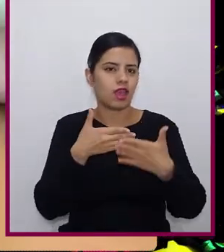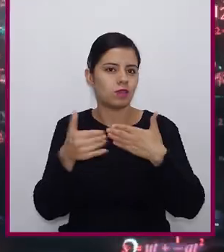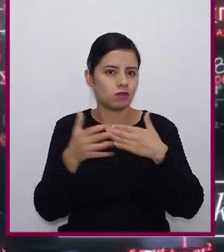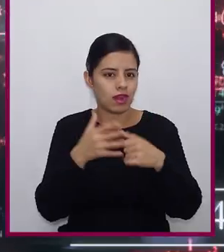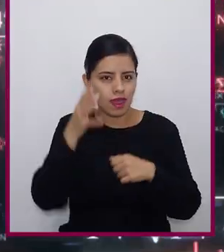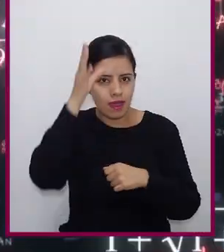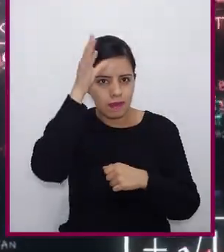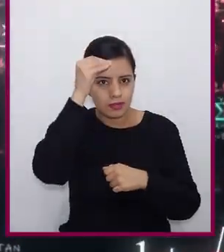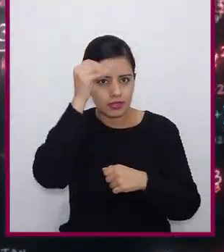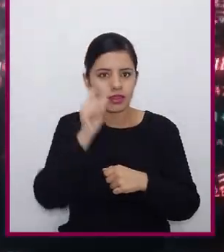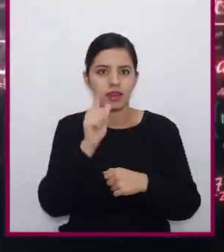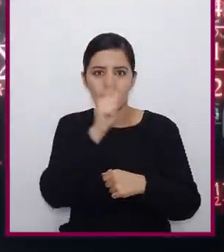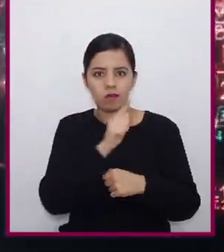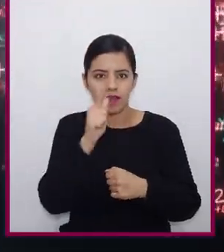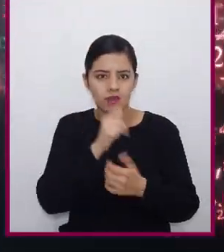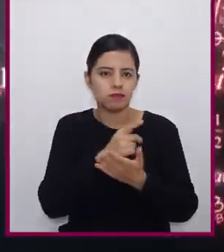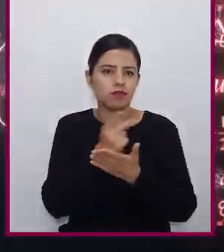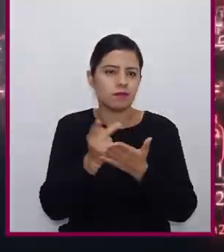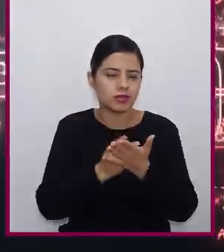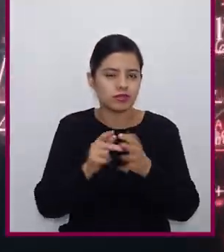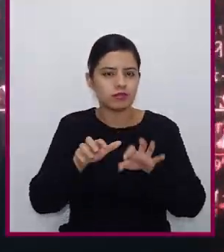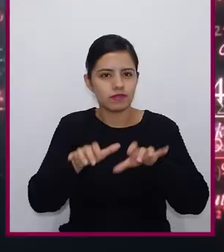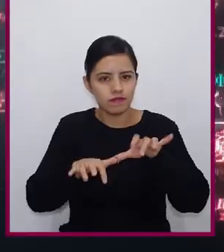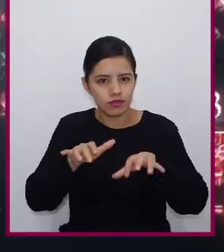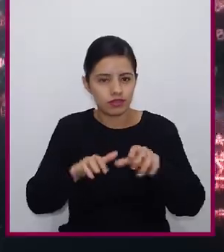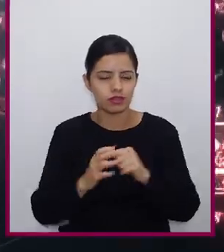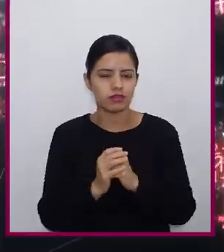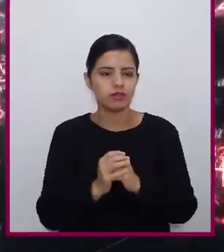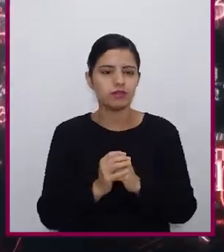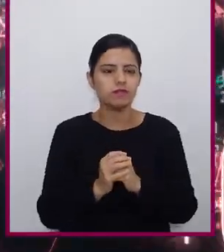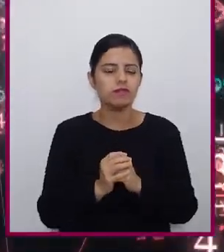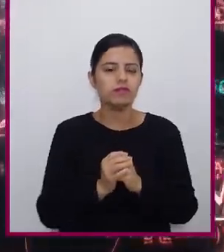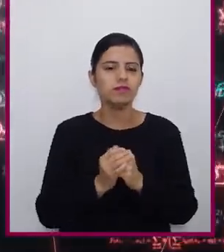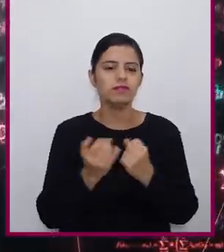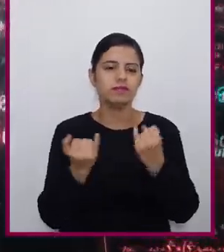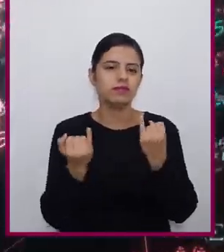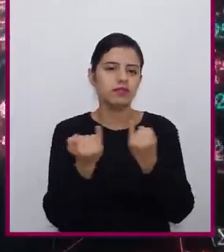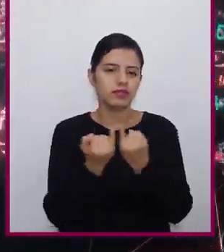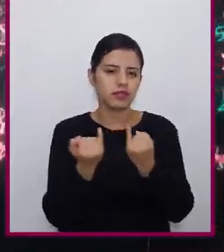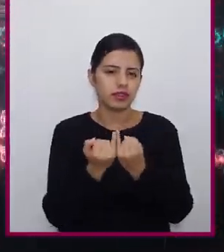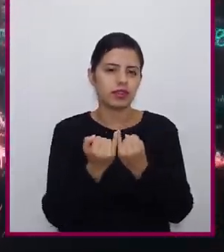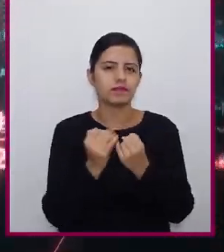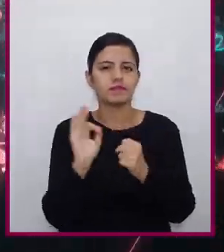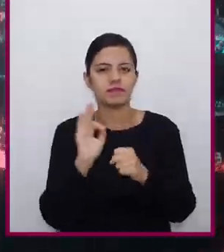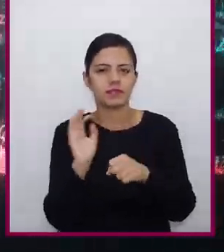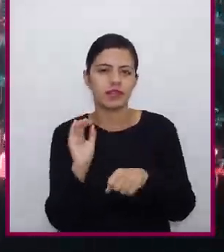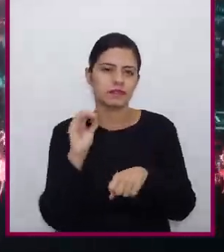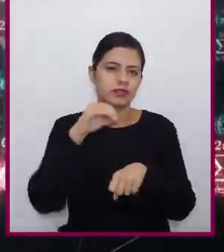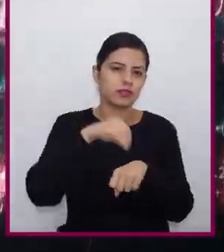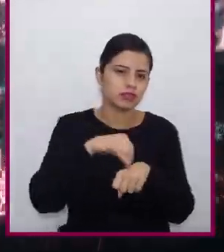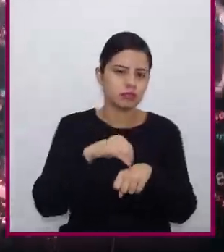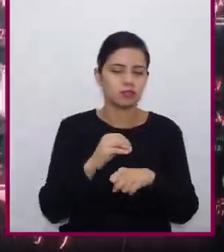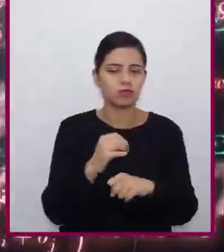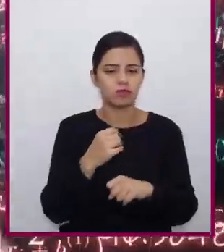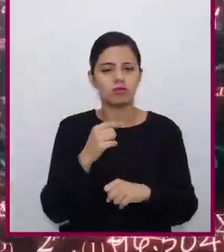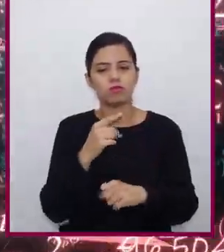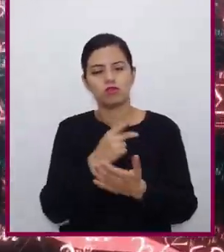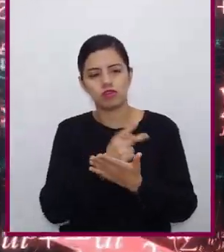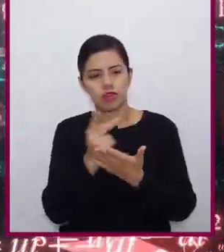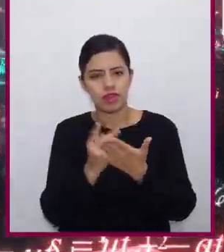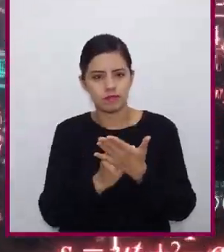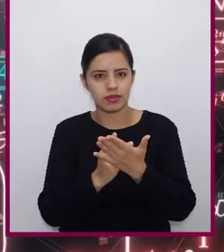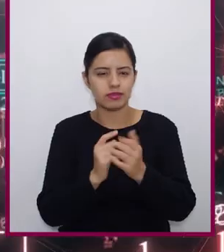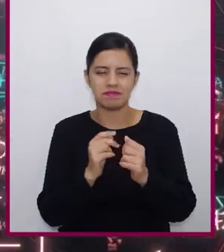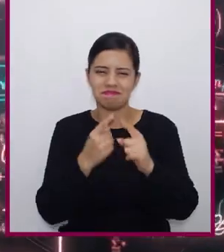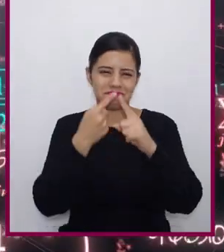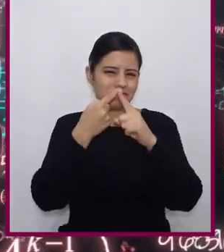en lenguajes de programación, como en algunos aditamentos o plugins o programas, o sea, una